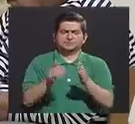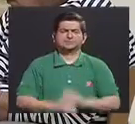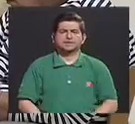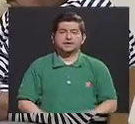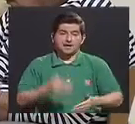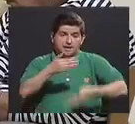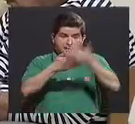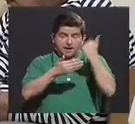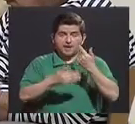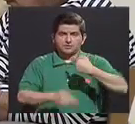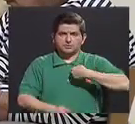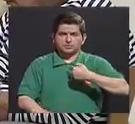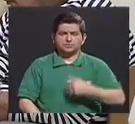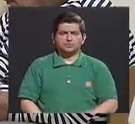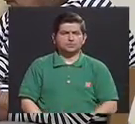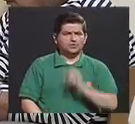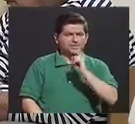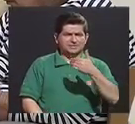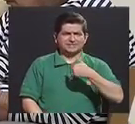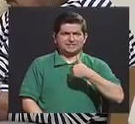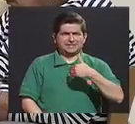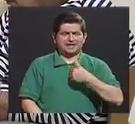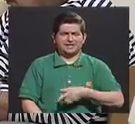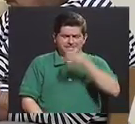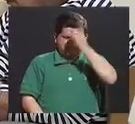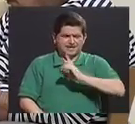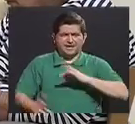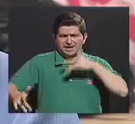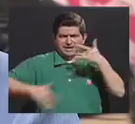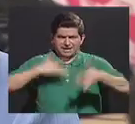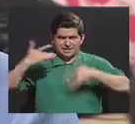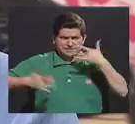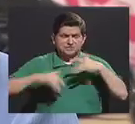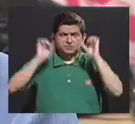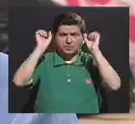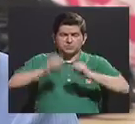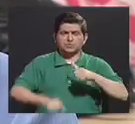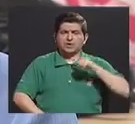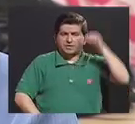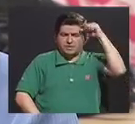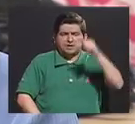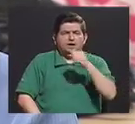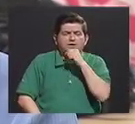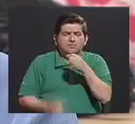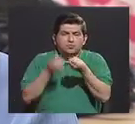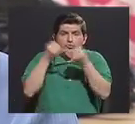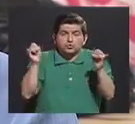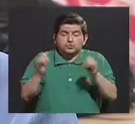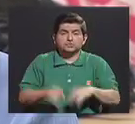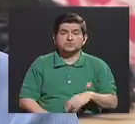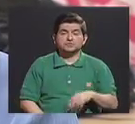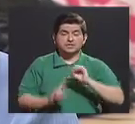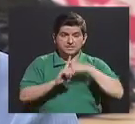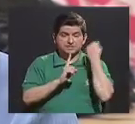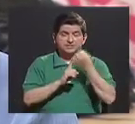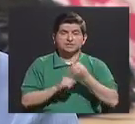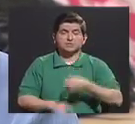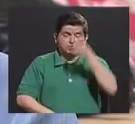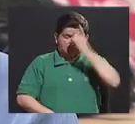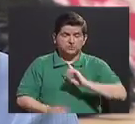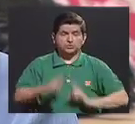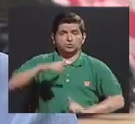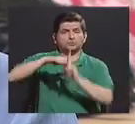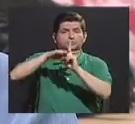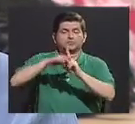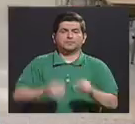antes de asegurar tener depresión ya que los síntomas pueden presentarse en el adulto mayor sin que se deban las condiciones depresivas